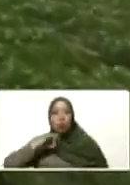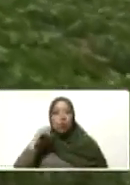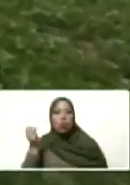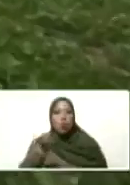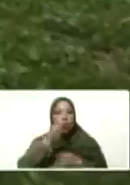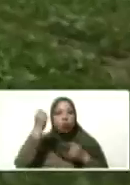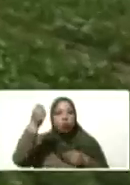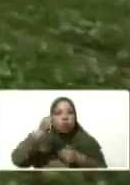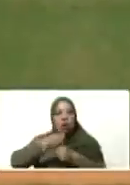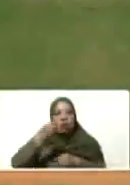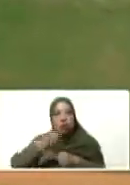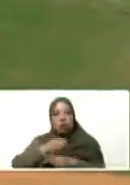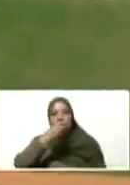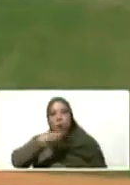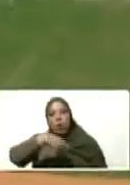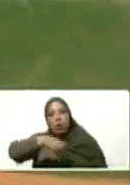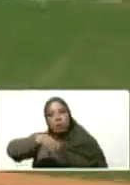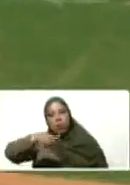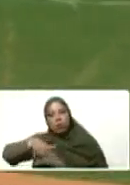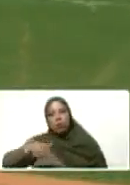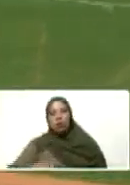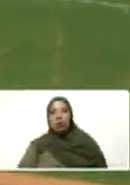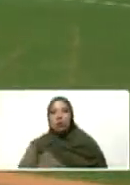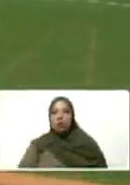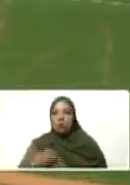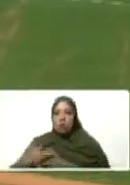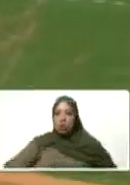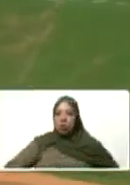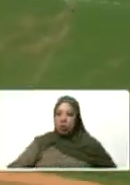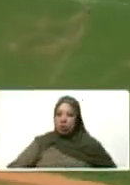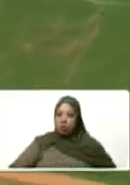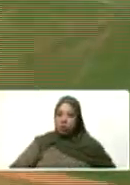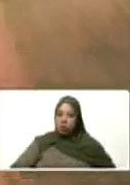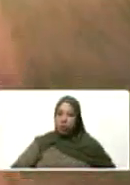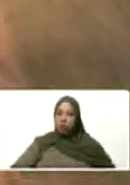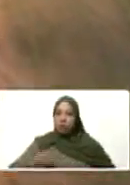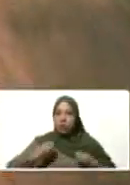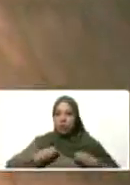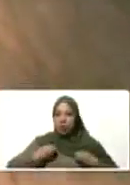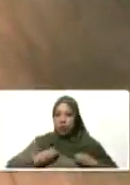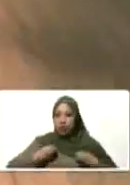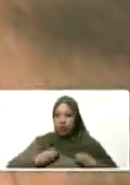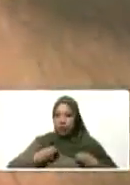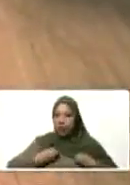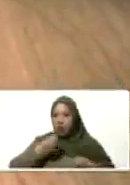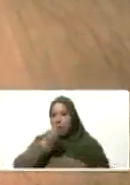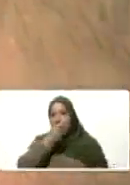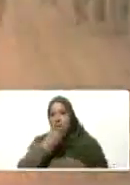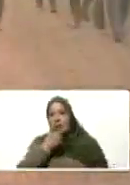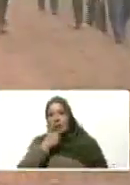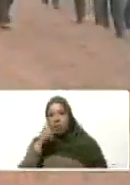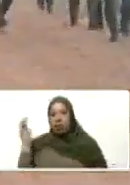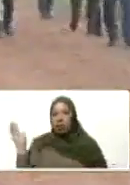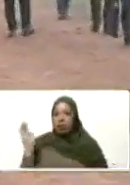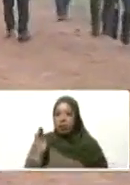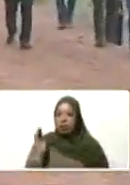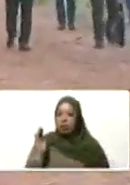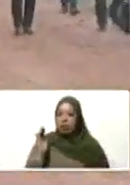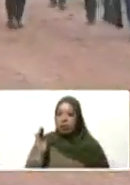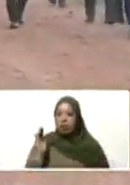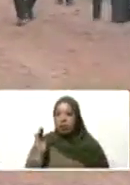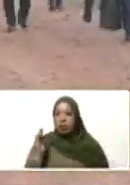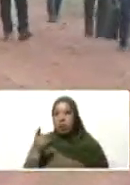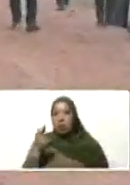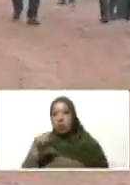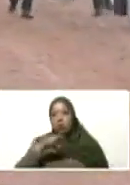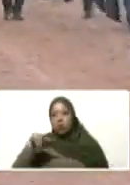rebelde, trabajador, buena gente, Caribe. Hospitalario, Caribe. Y aquí estamos, mire, qué bello venir, venía hablando nuestro